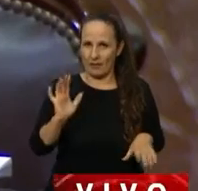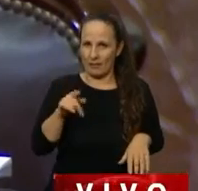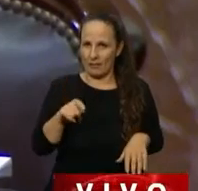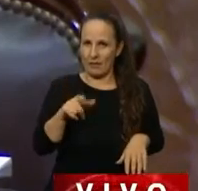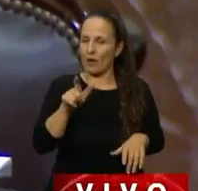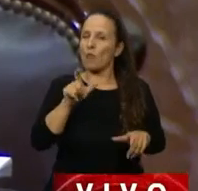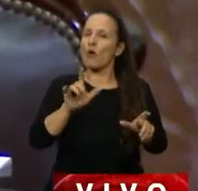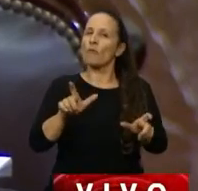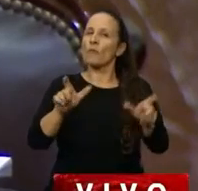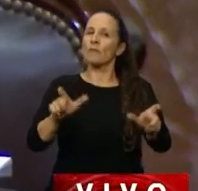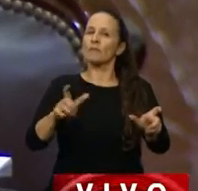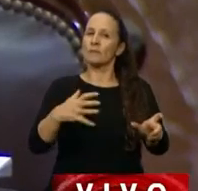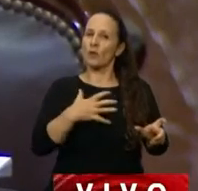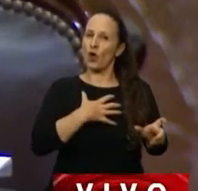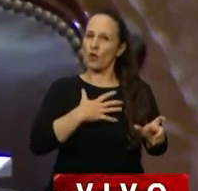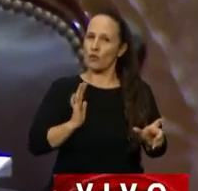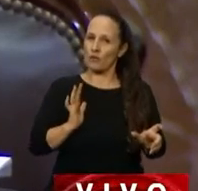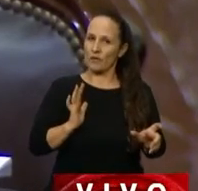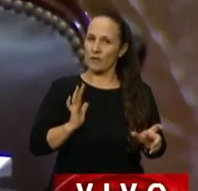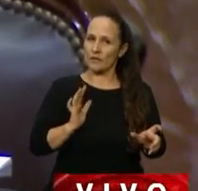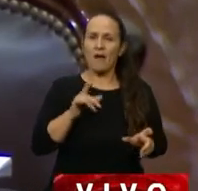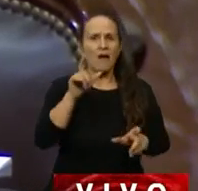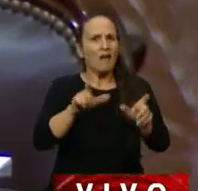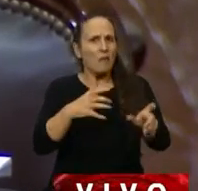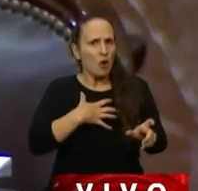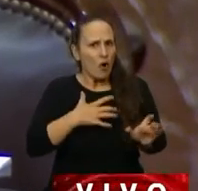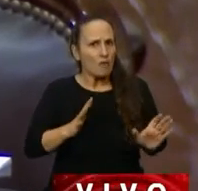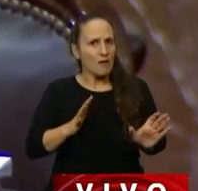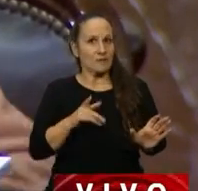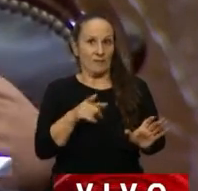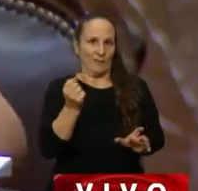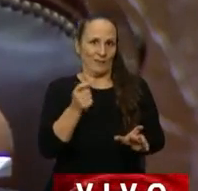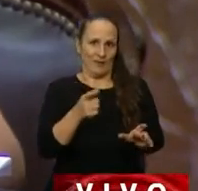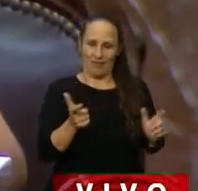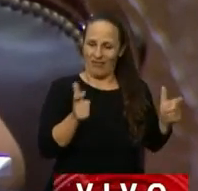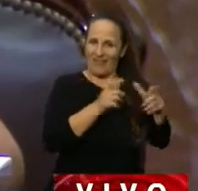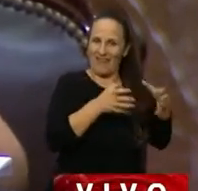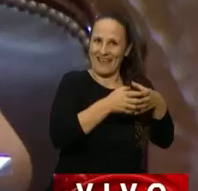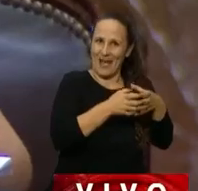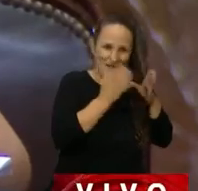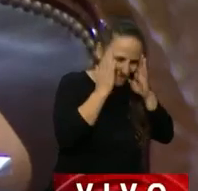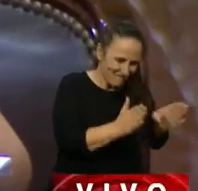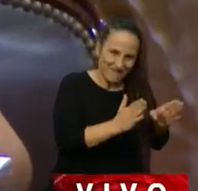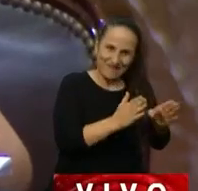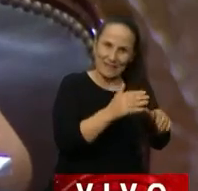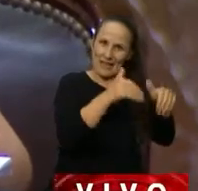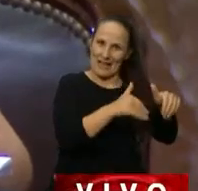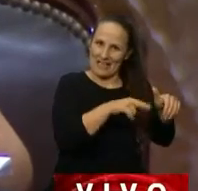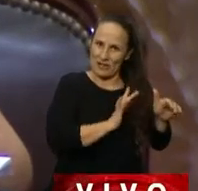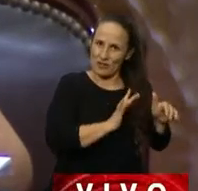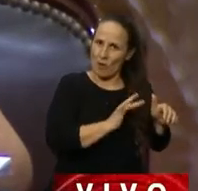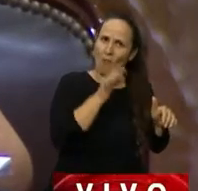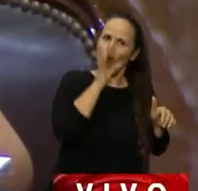confianza. Confianza que es importante tener. La Cámara Nacional Electoral nunca cuestionó